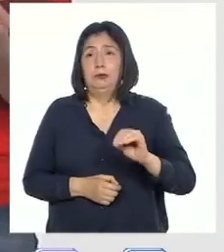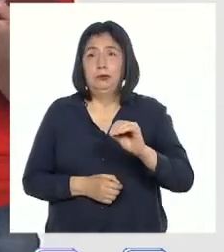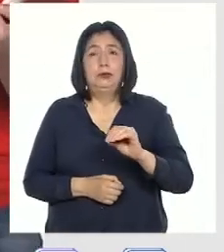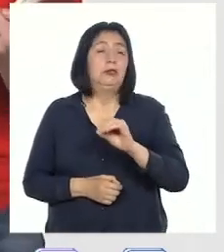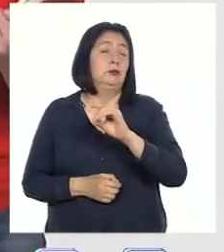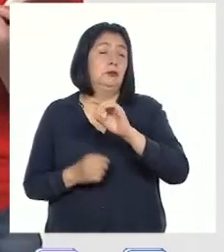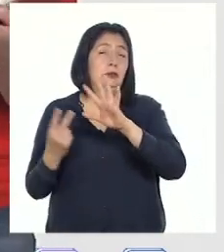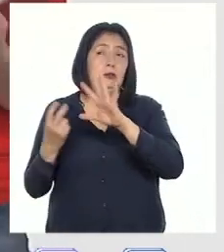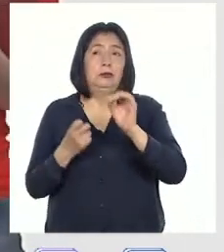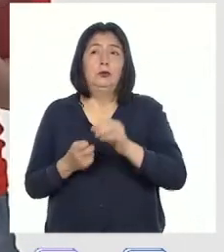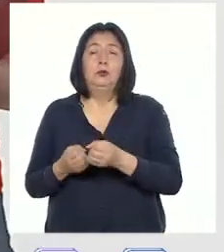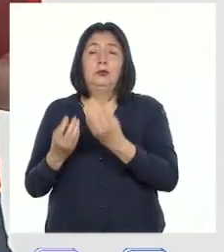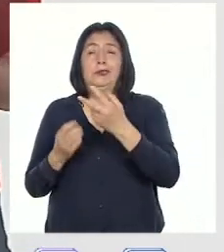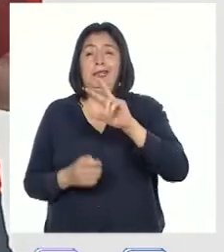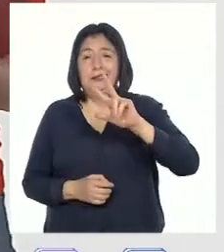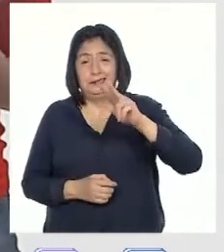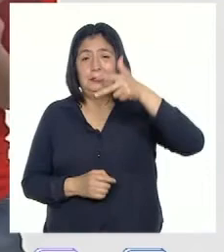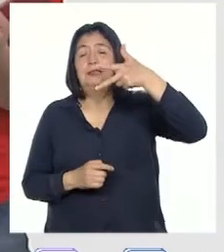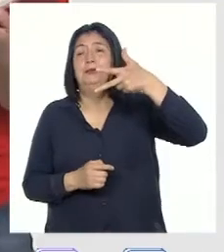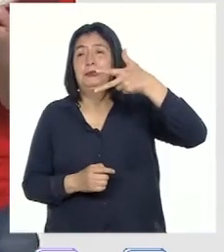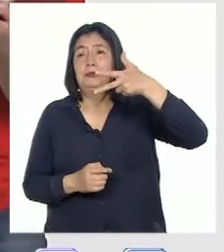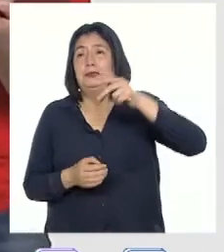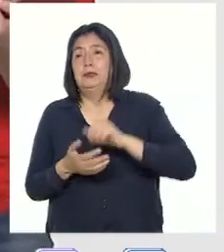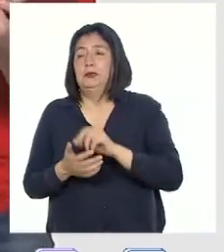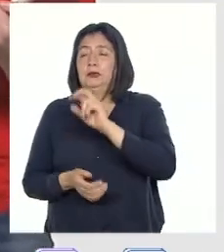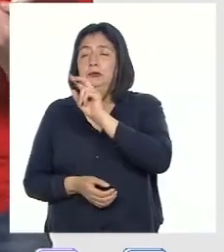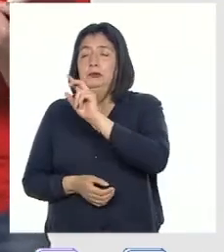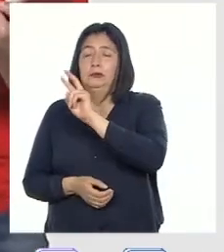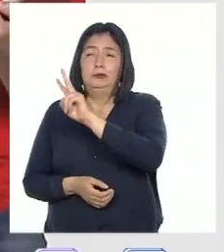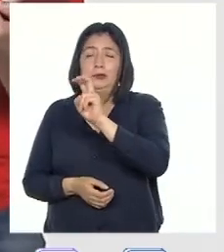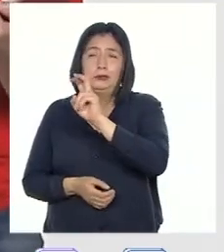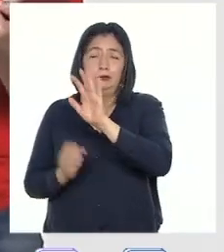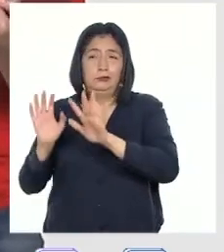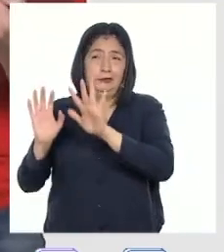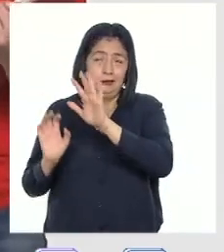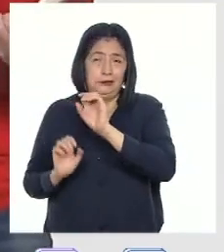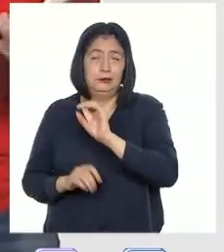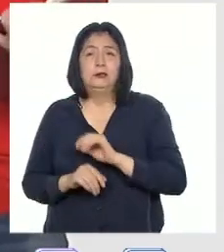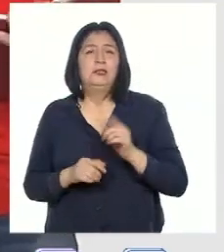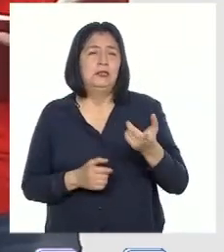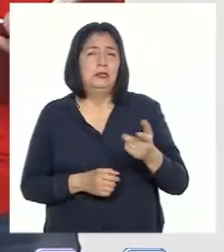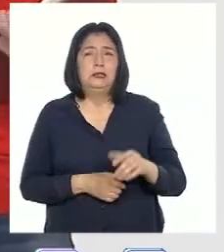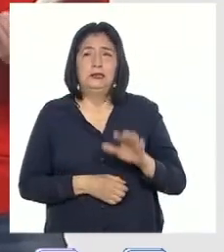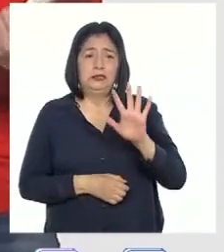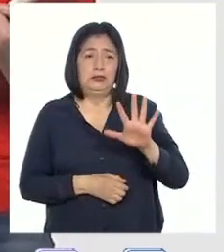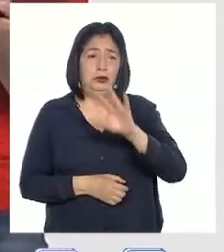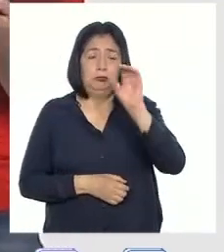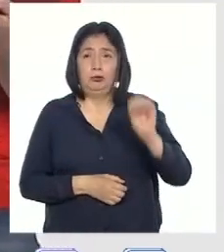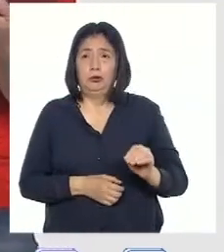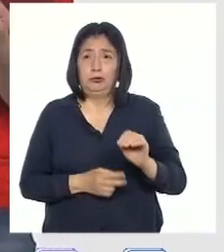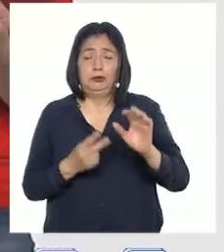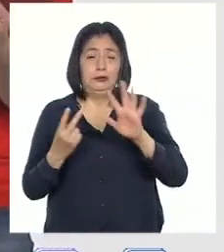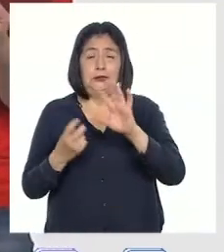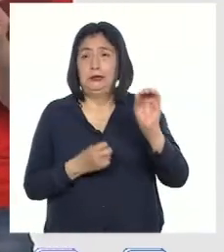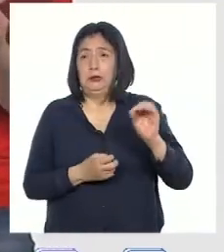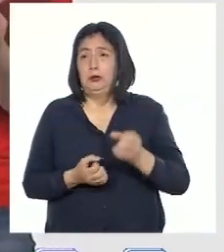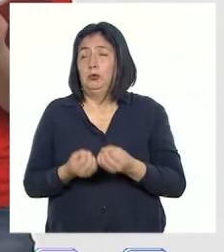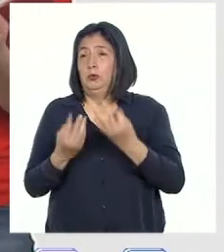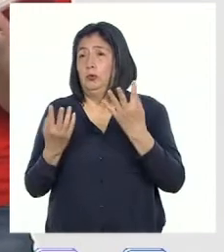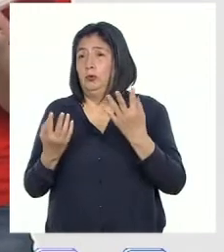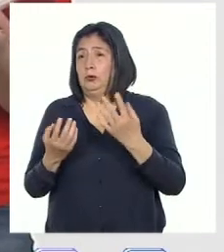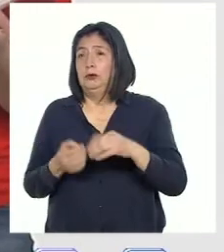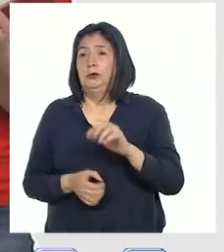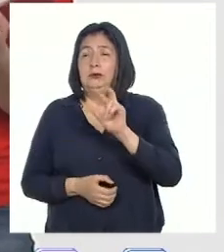700 será el triple, o sea, 210. Y el 5% de 700